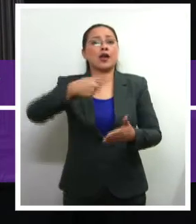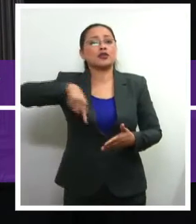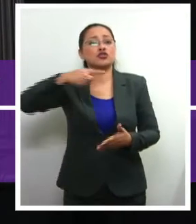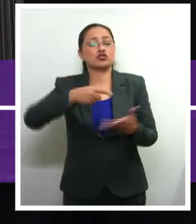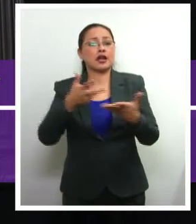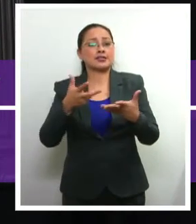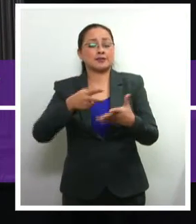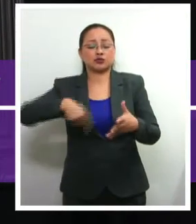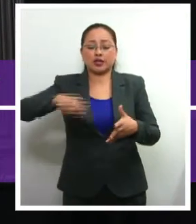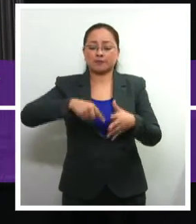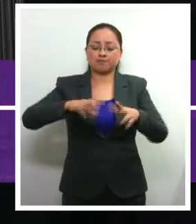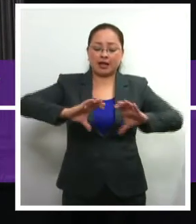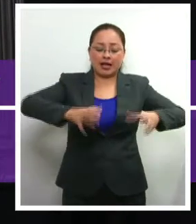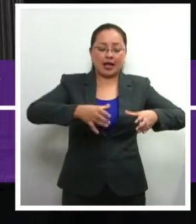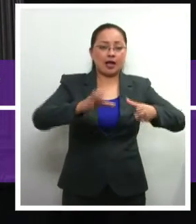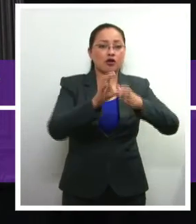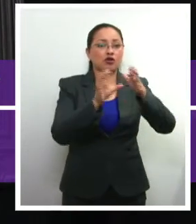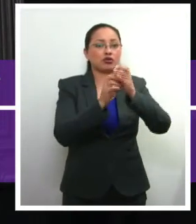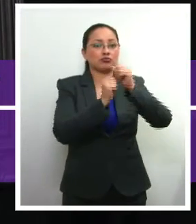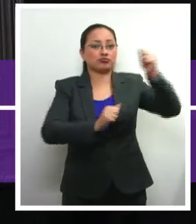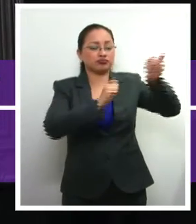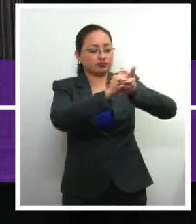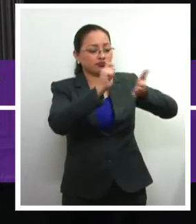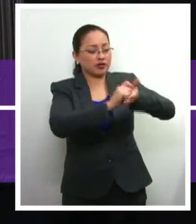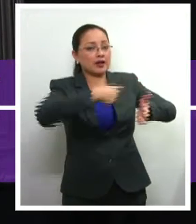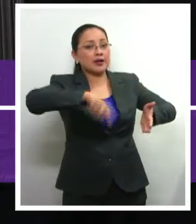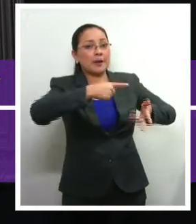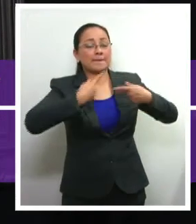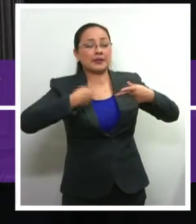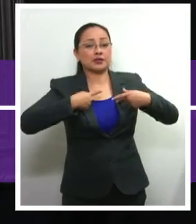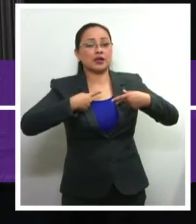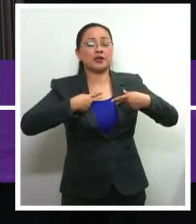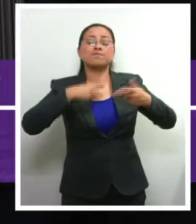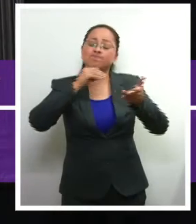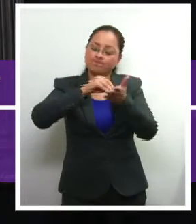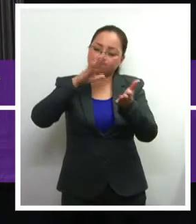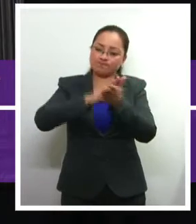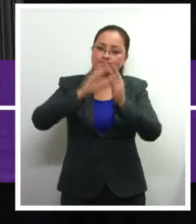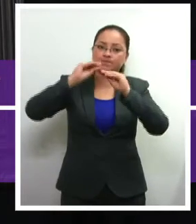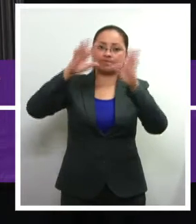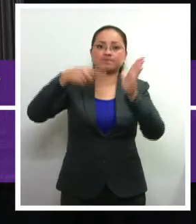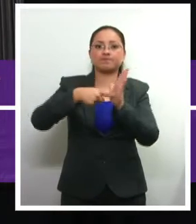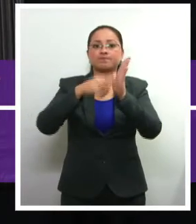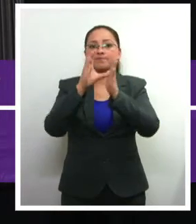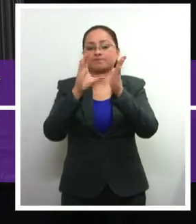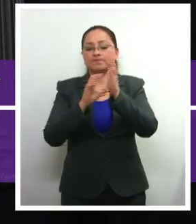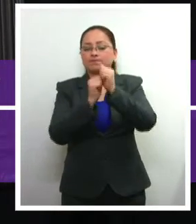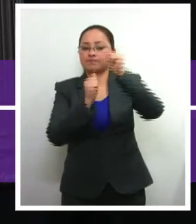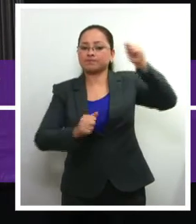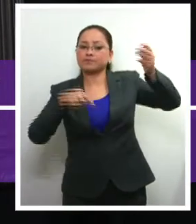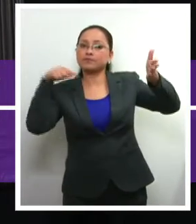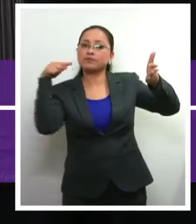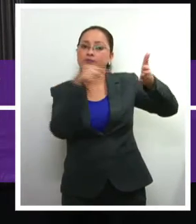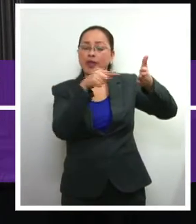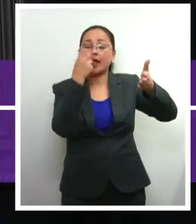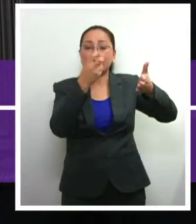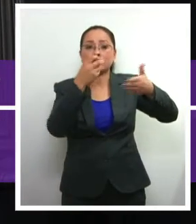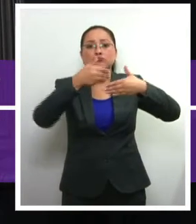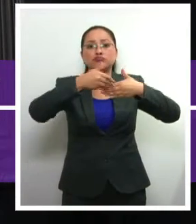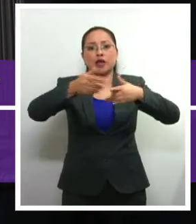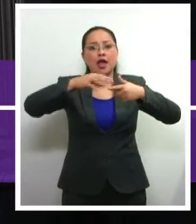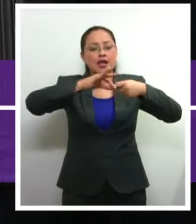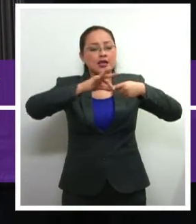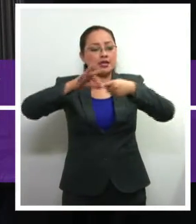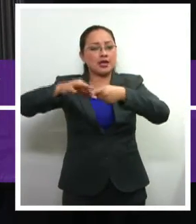Asamblea Constituyente quede claramente definido en la Constitución como el principio que le dé forma a